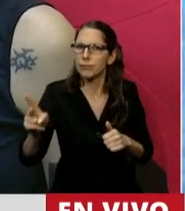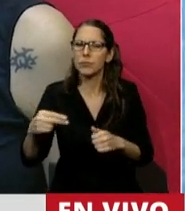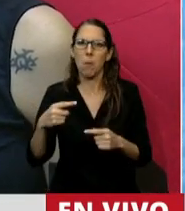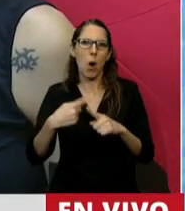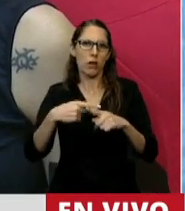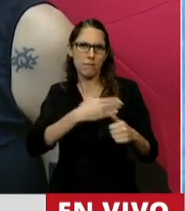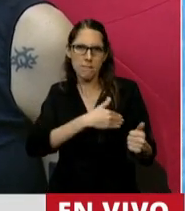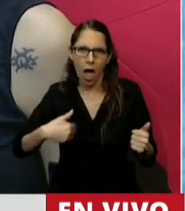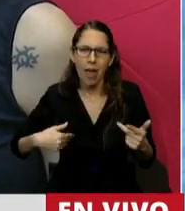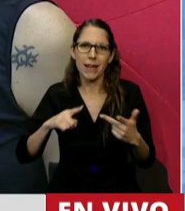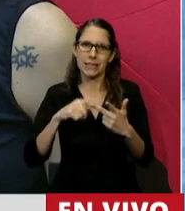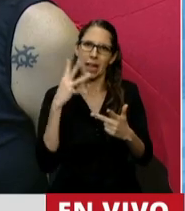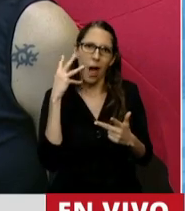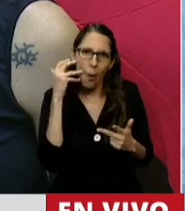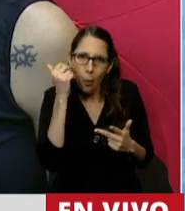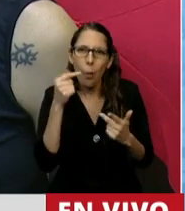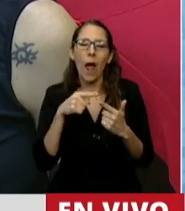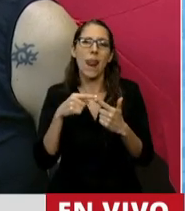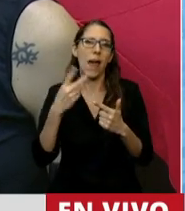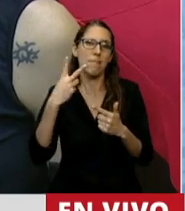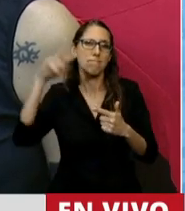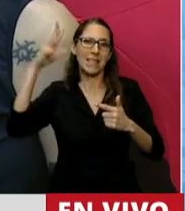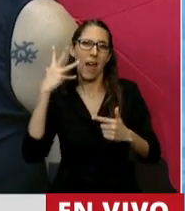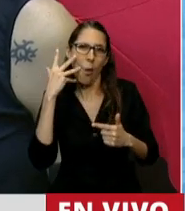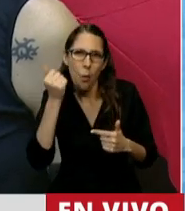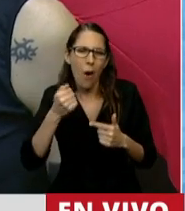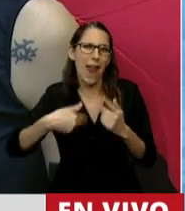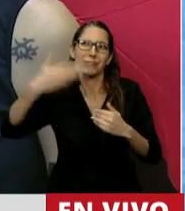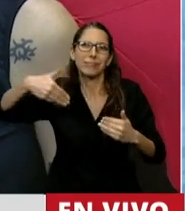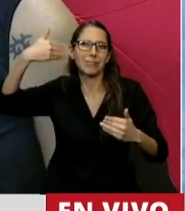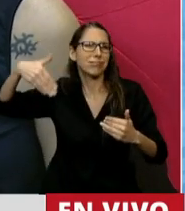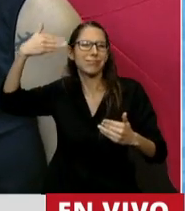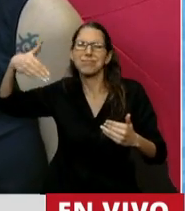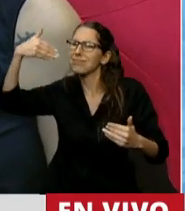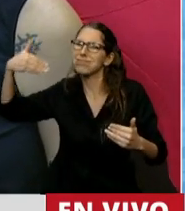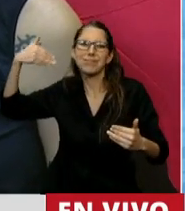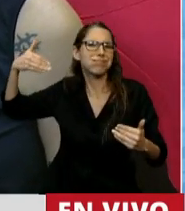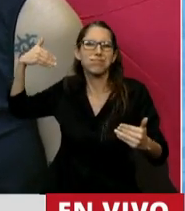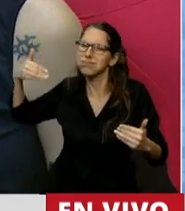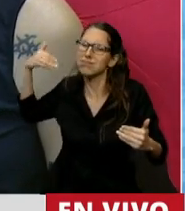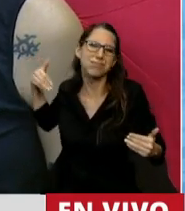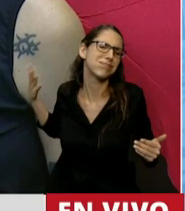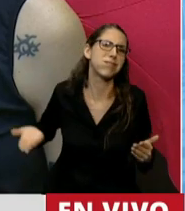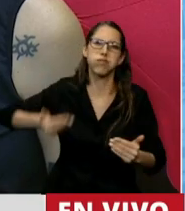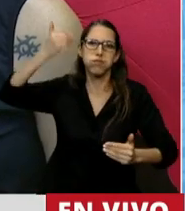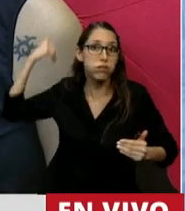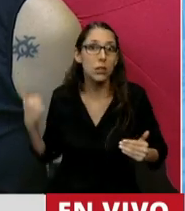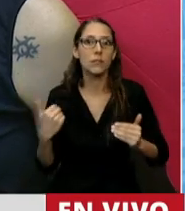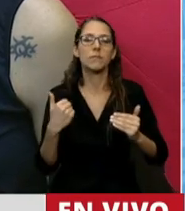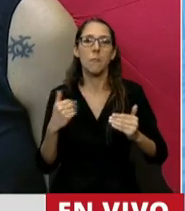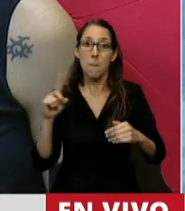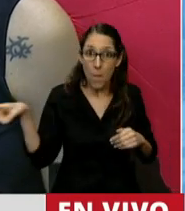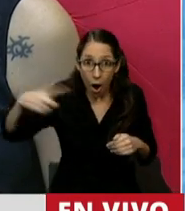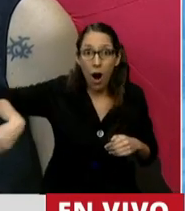mamás, abuelas, bisabuelas, tatarabuelas, y así hasta el fin de los tiempos. Entonces